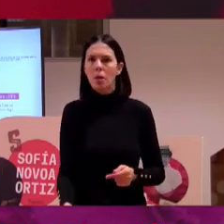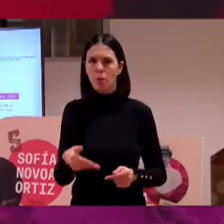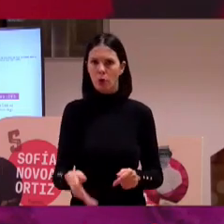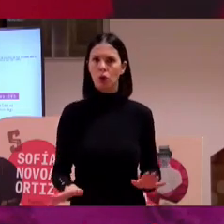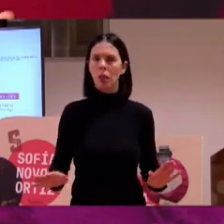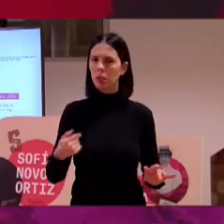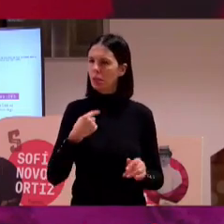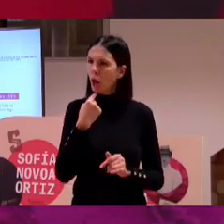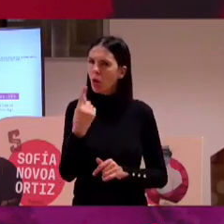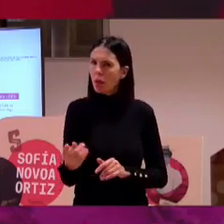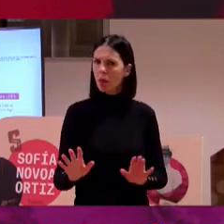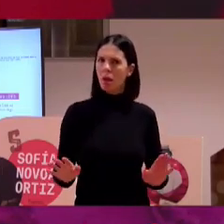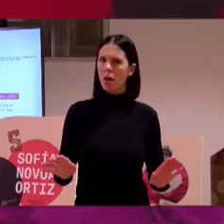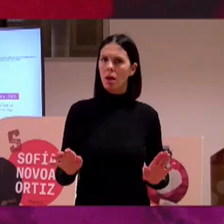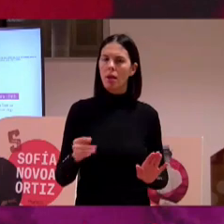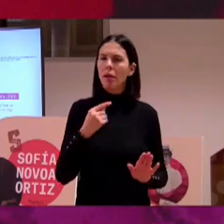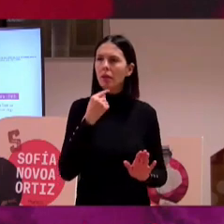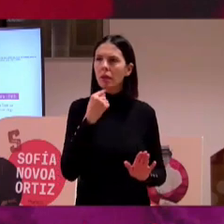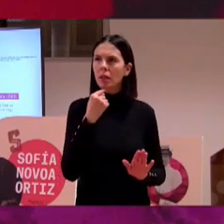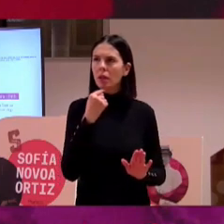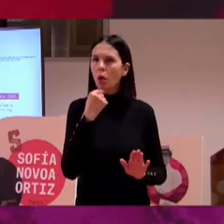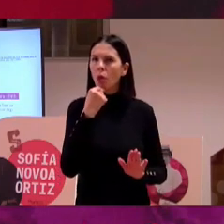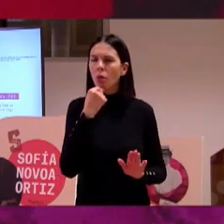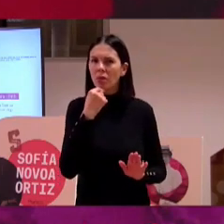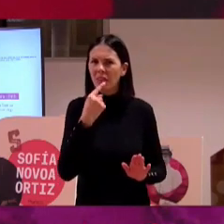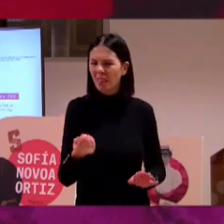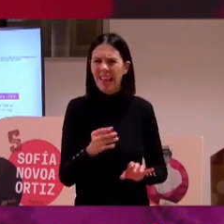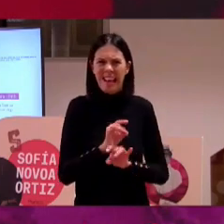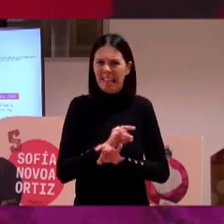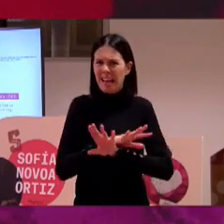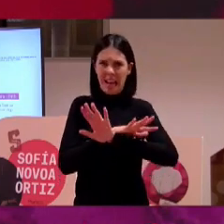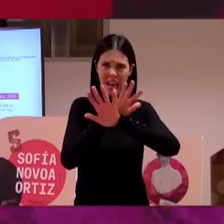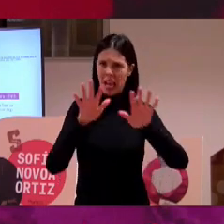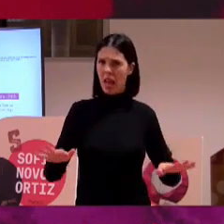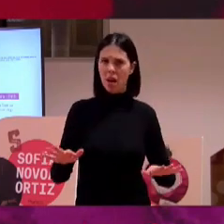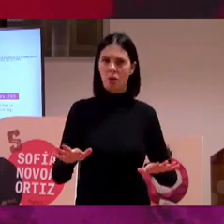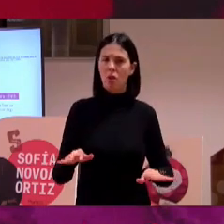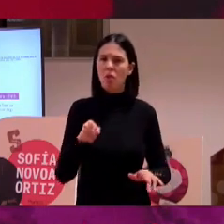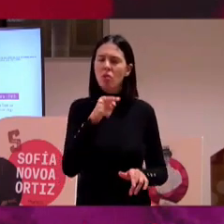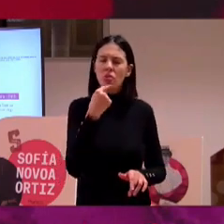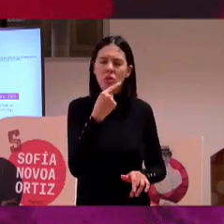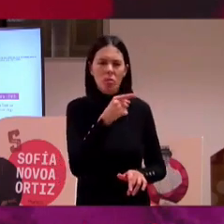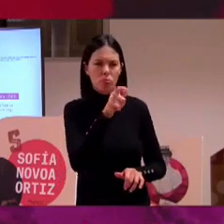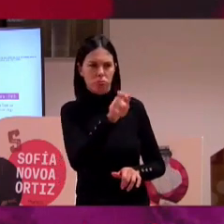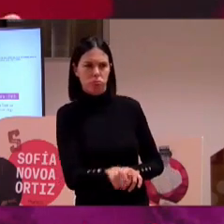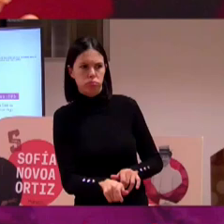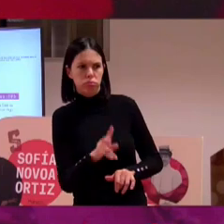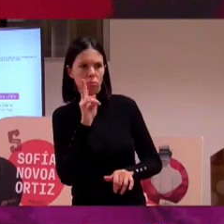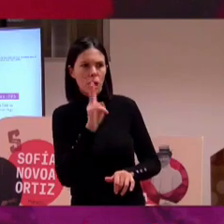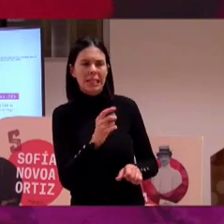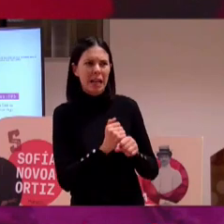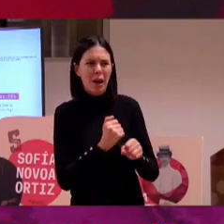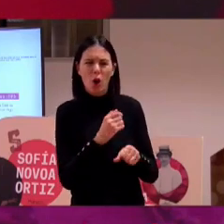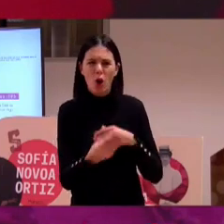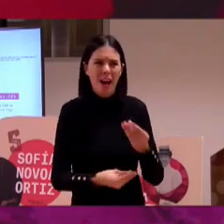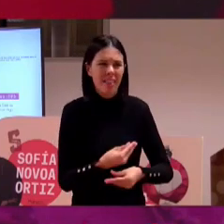yo di de maneira moi clara, moi clara, o sea, valora o seu traballo, parecelle impresionante o que está a